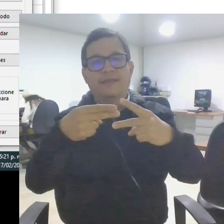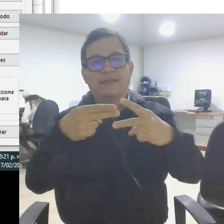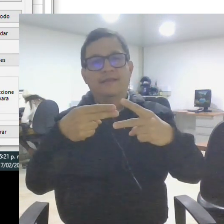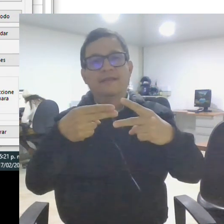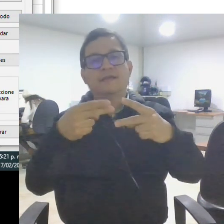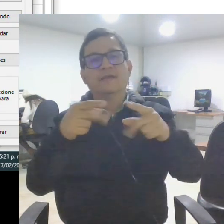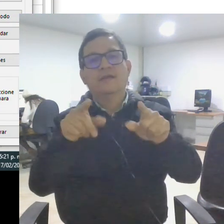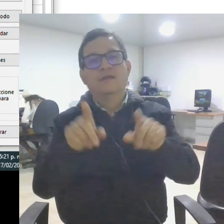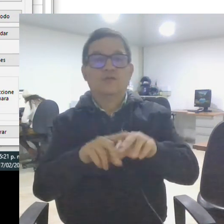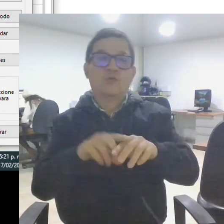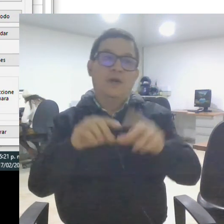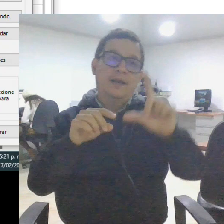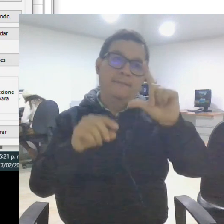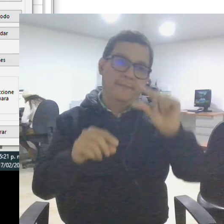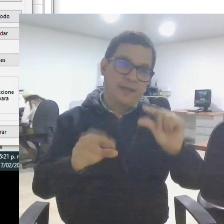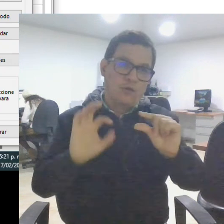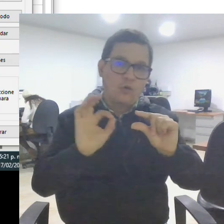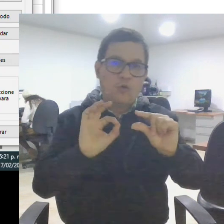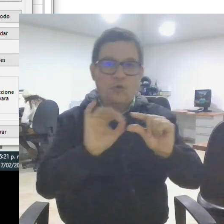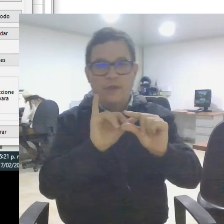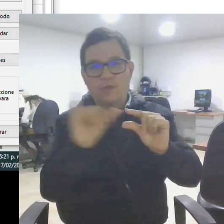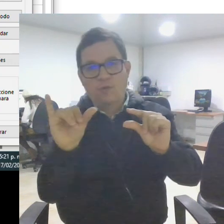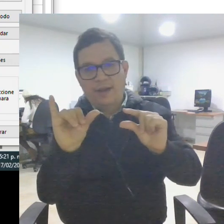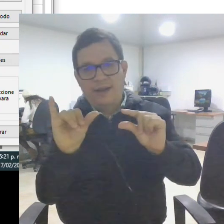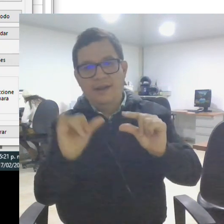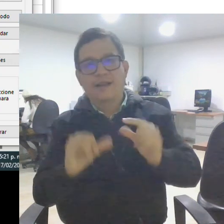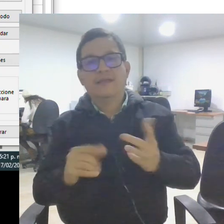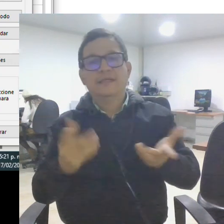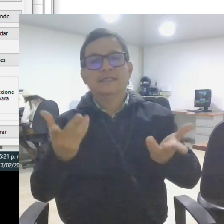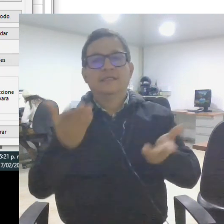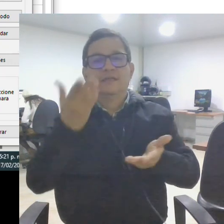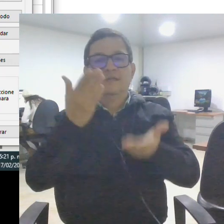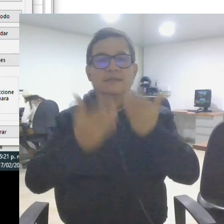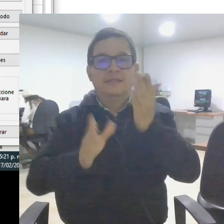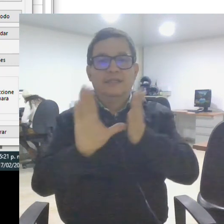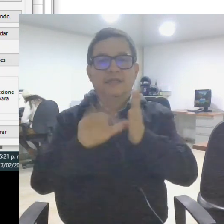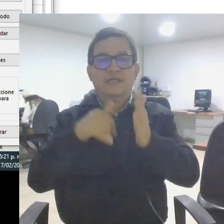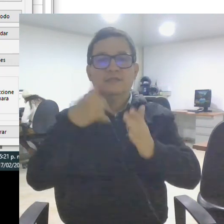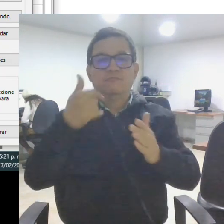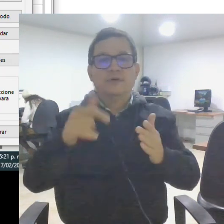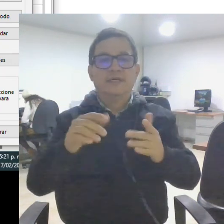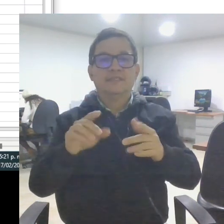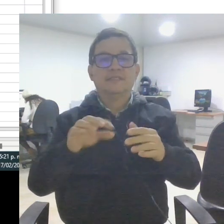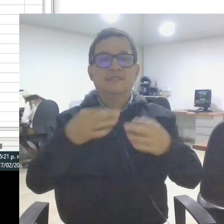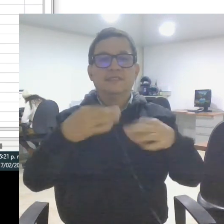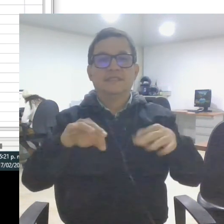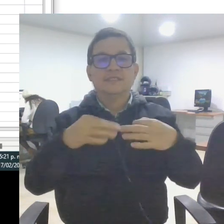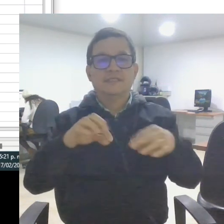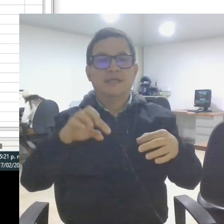igual. Por último le damos simple SPL y le damos